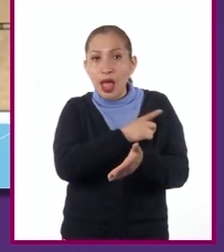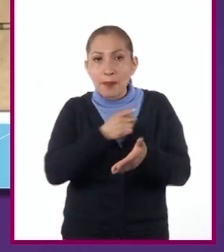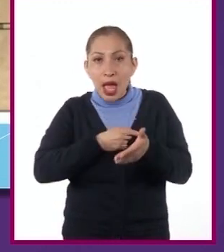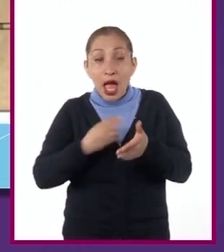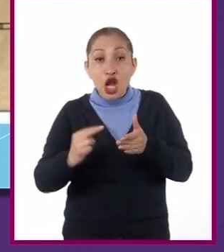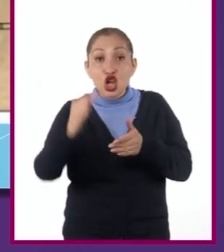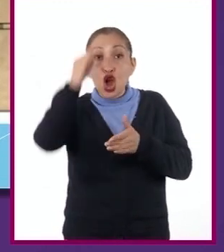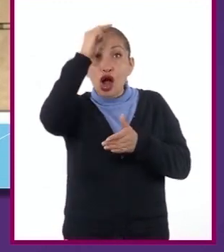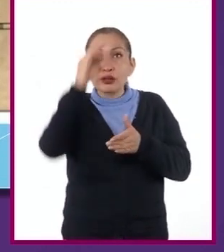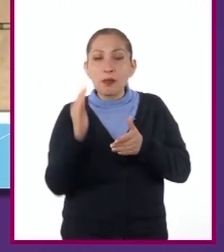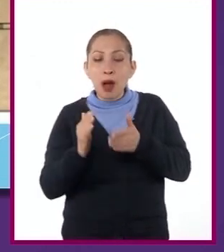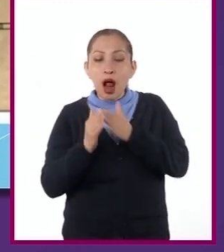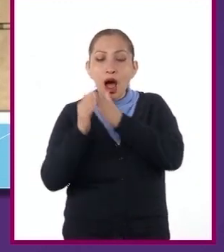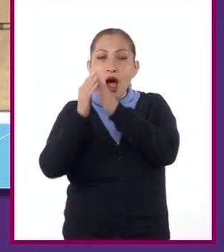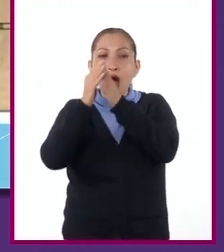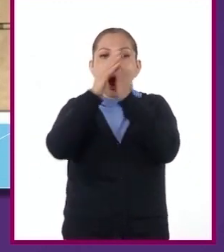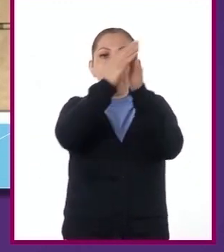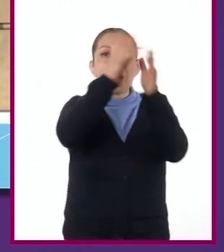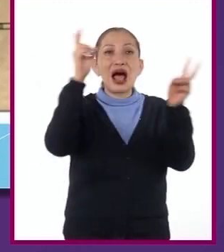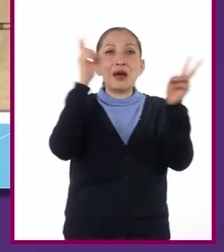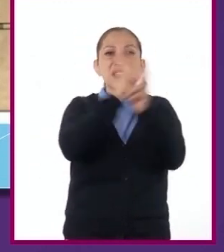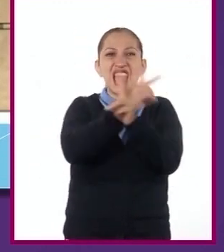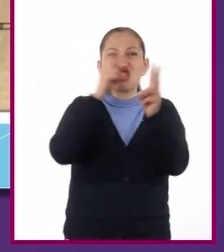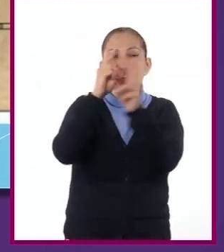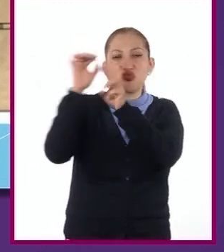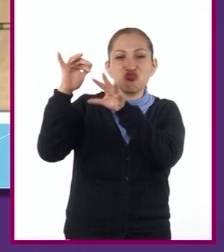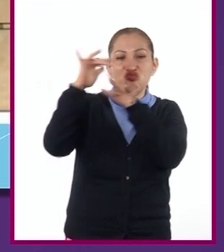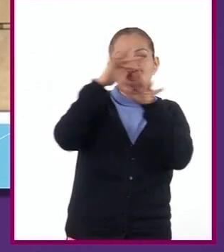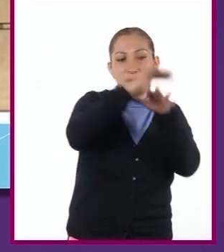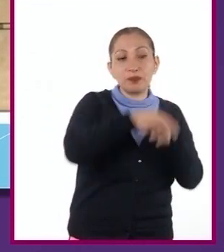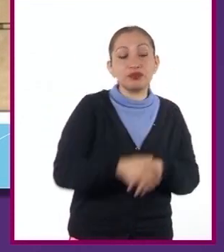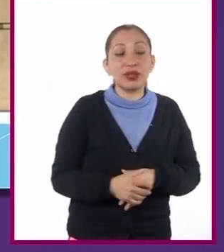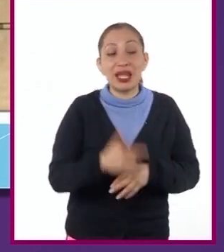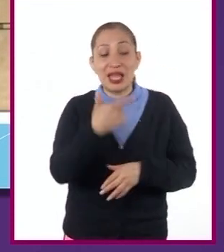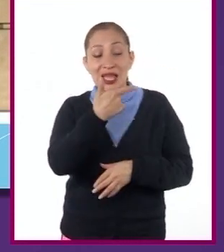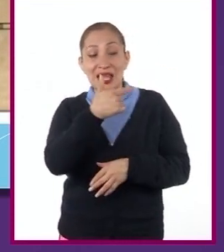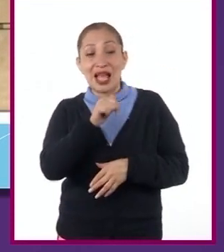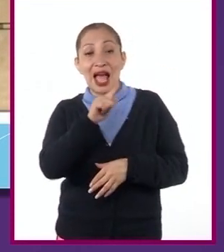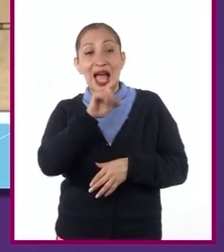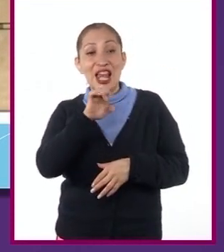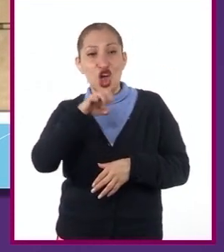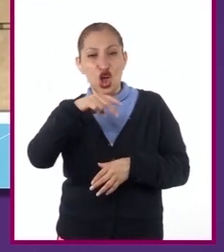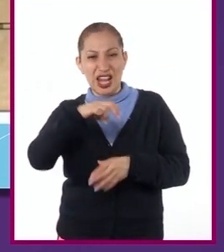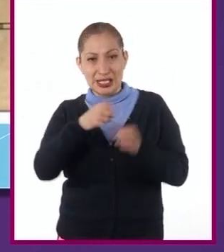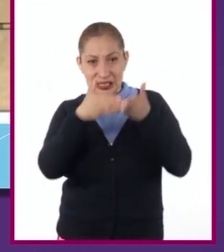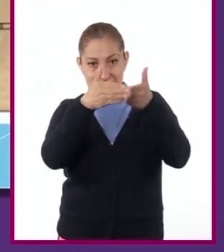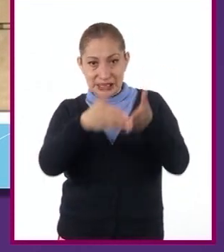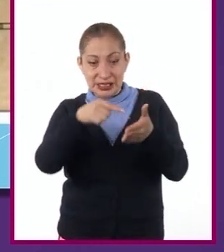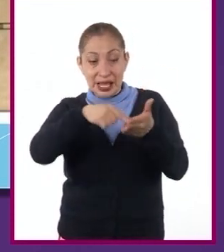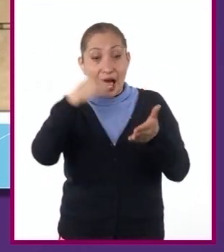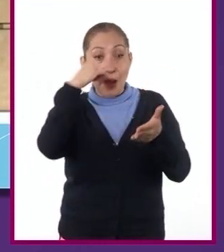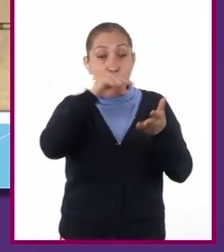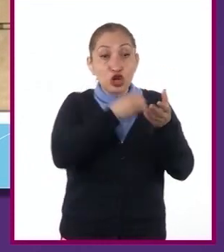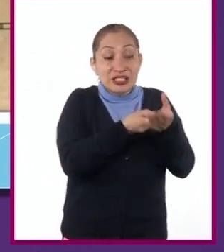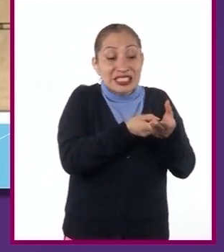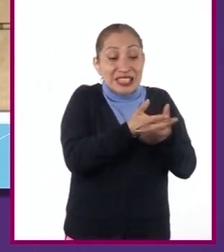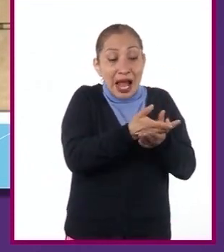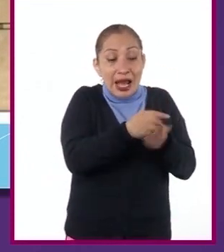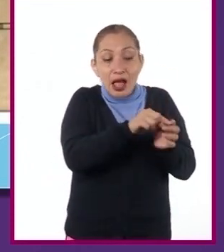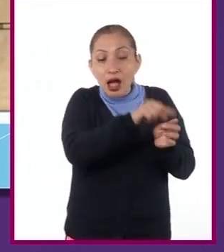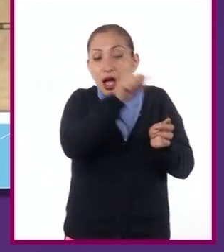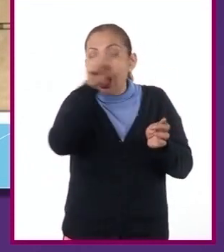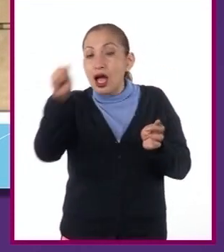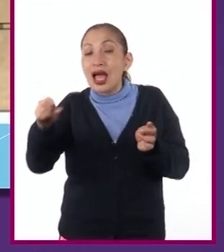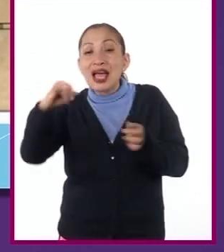el norte para evitar los vientos alisios. Los galeones que salían de Acapulco tenían que llegar a las